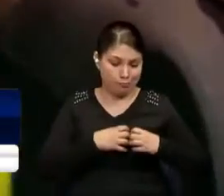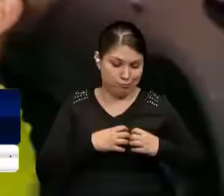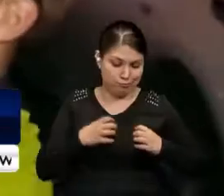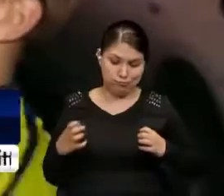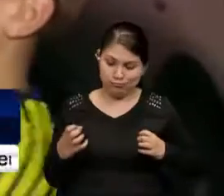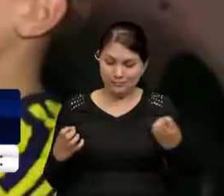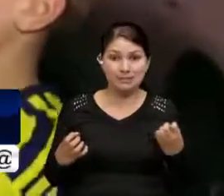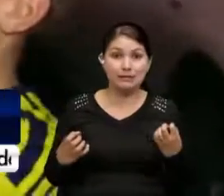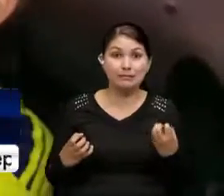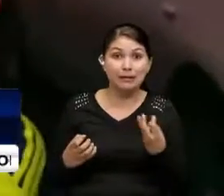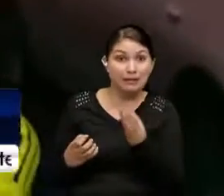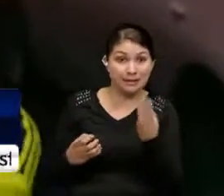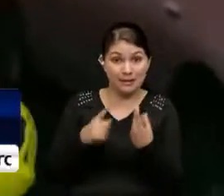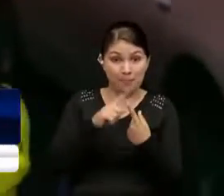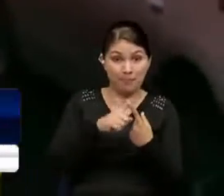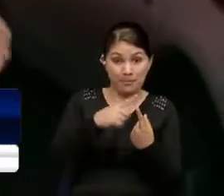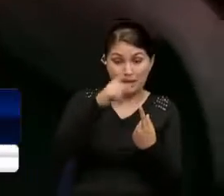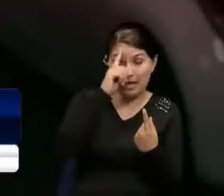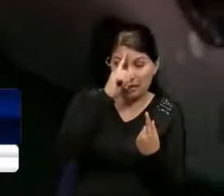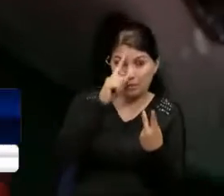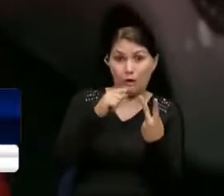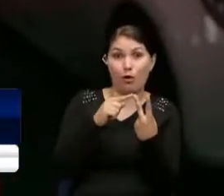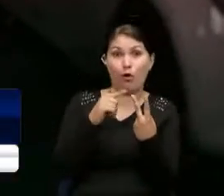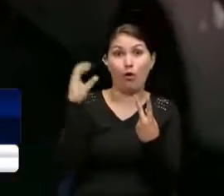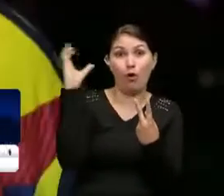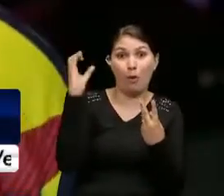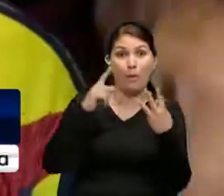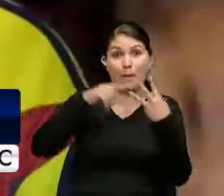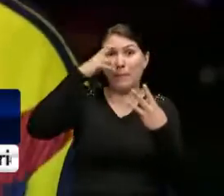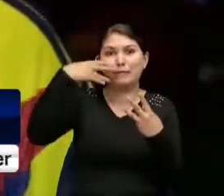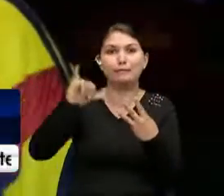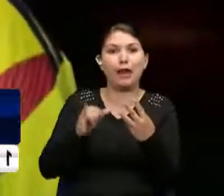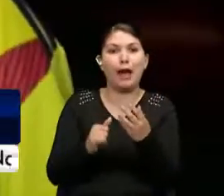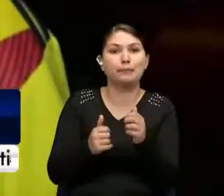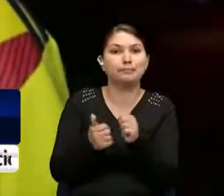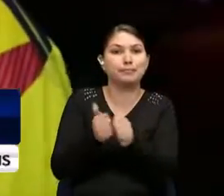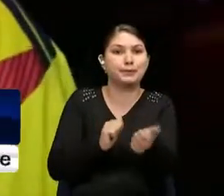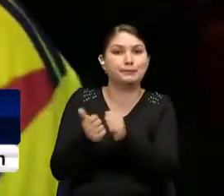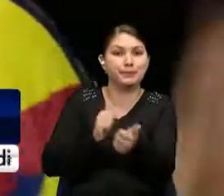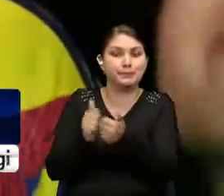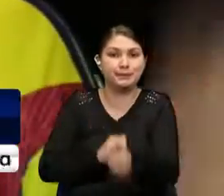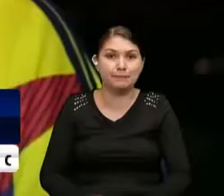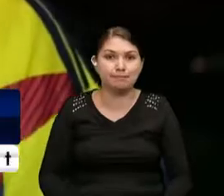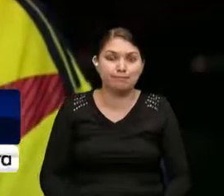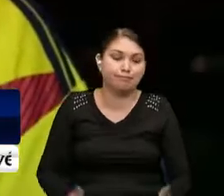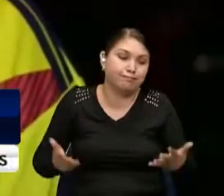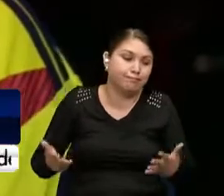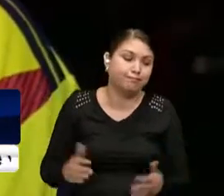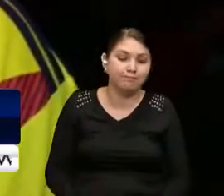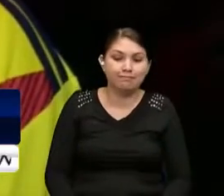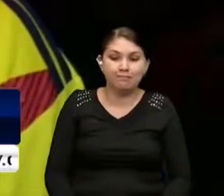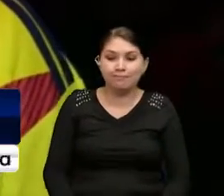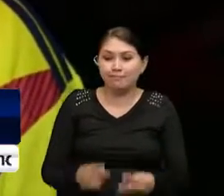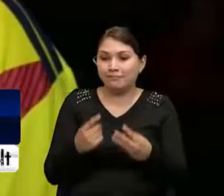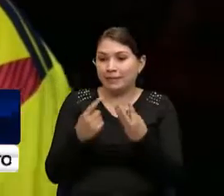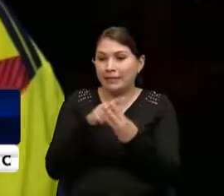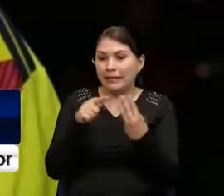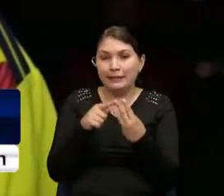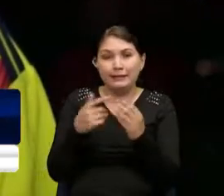embargo sus tres equipos alemania colombia y méxico ya están eliminados ya salimos todos como